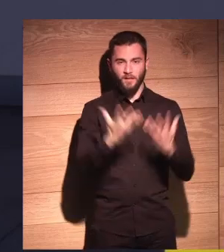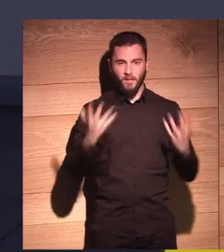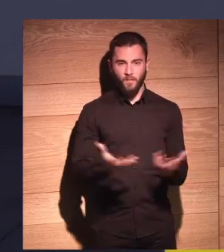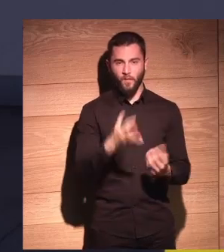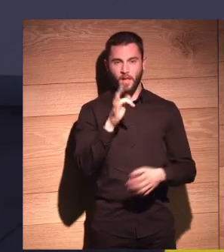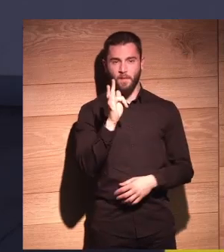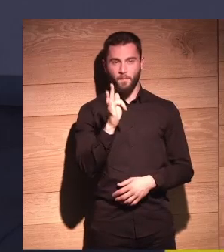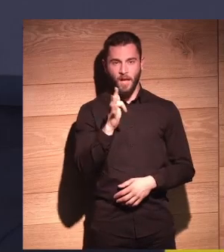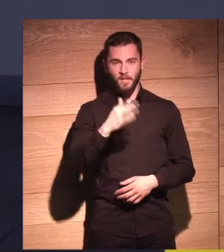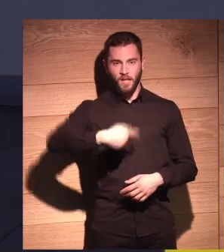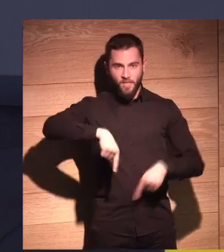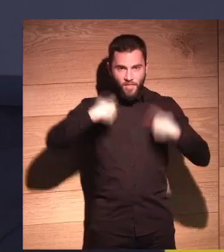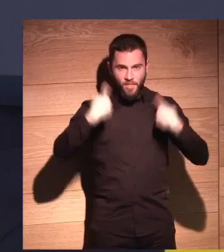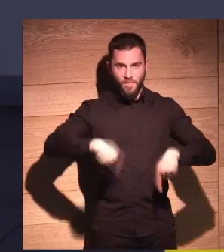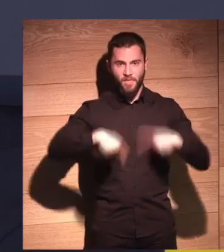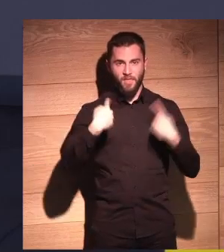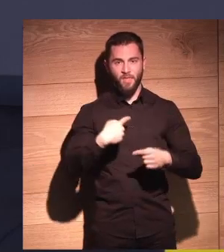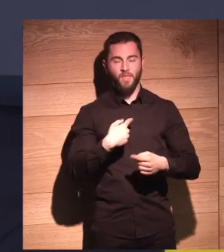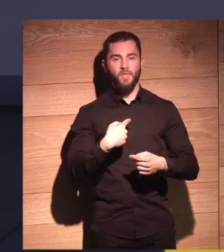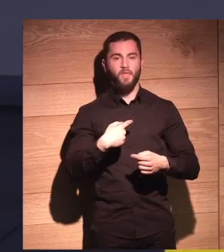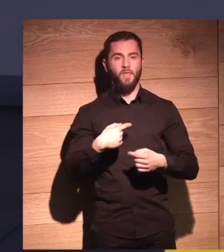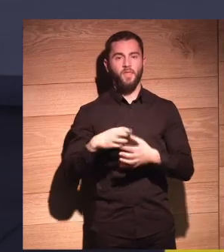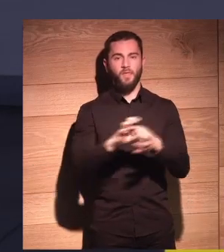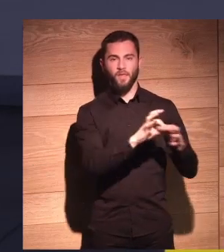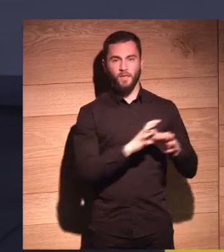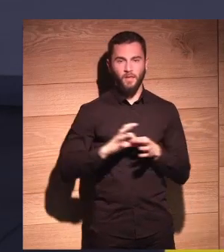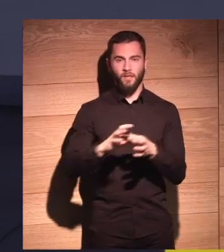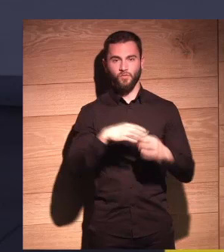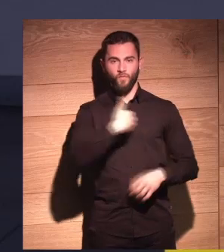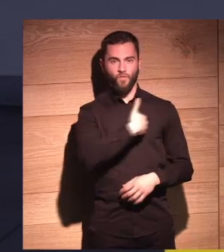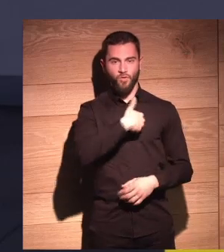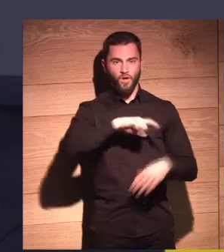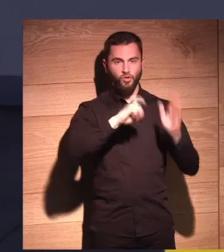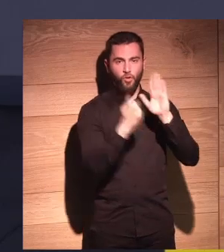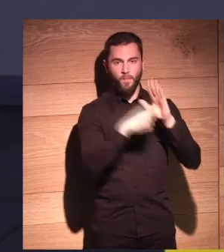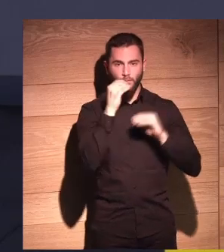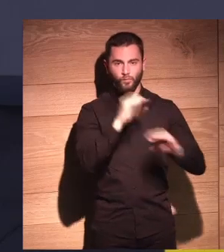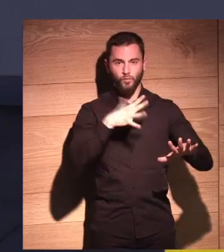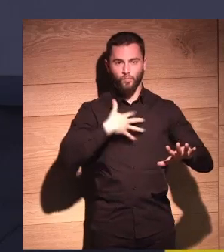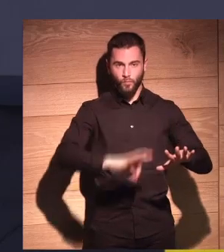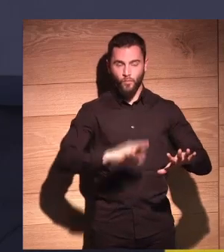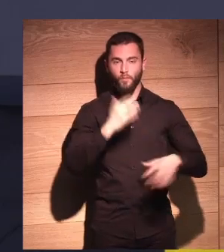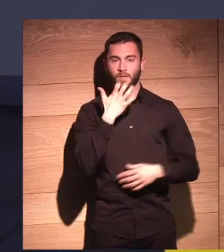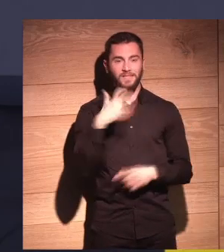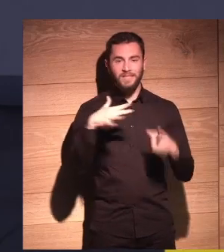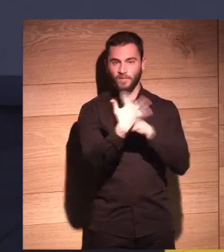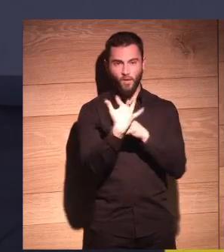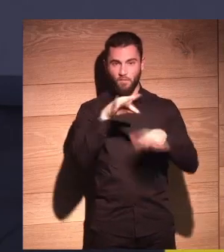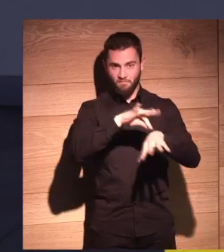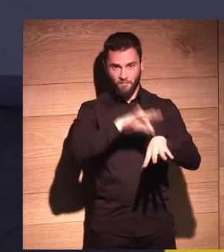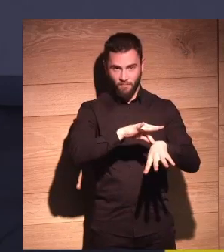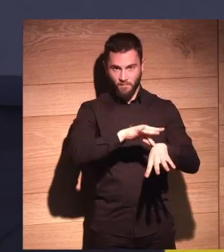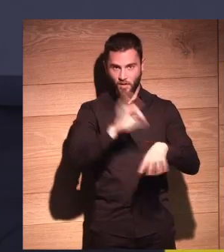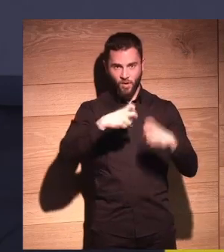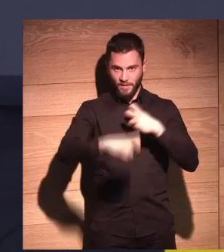circuitos que puedan reemplazar funciones completas, y en una situación patológica